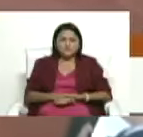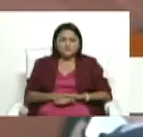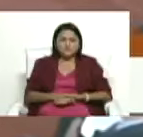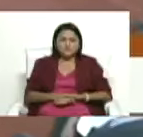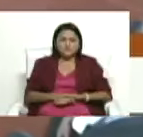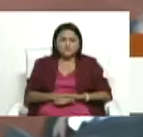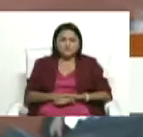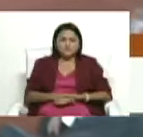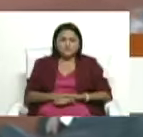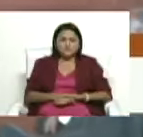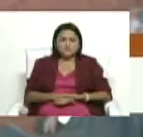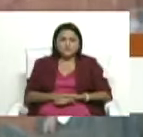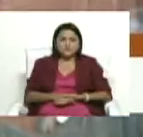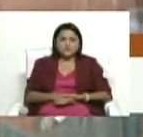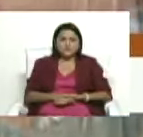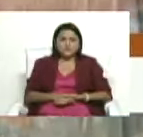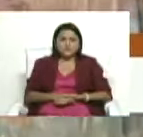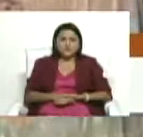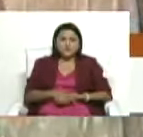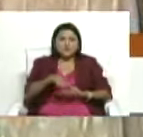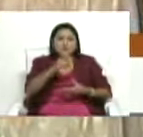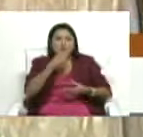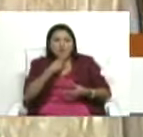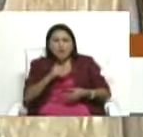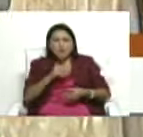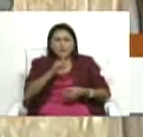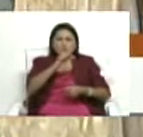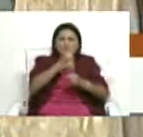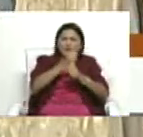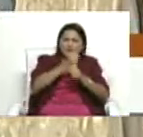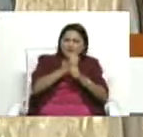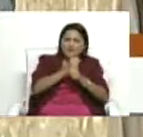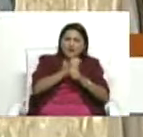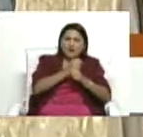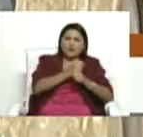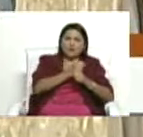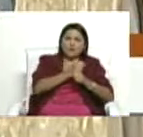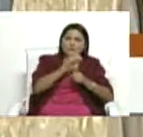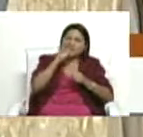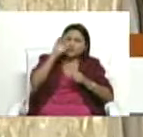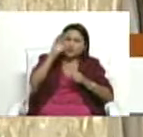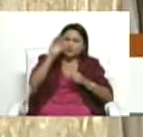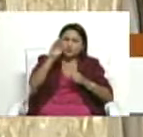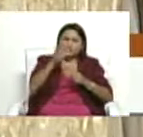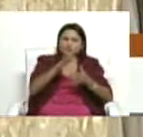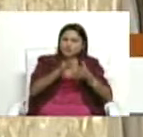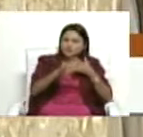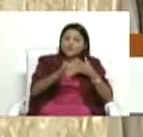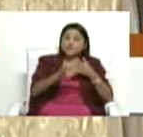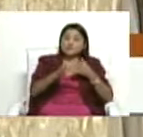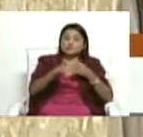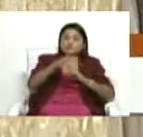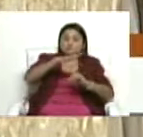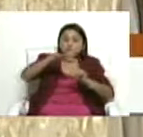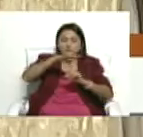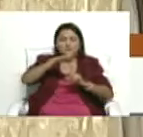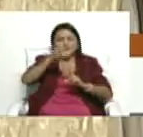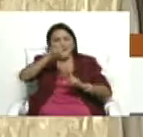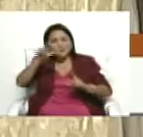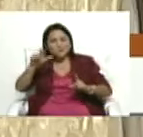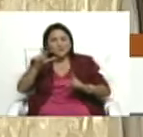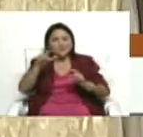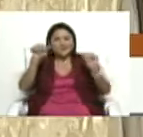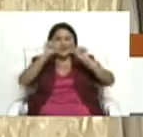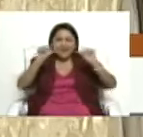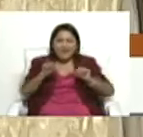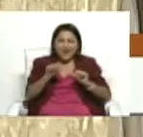nuestros trabajadores, los temas de nuestros jóvenes, las expectativas, las miradas hacia el futuro, los temas de nuestros cultores, de nuestras